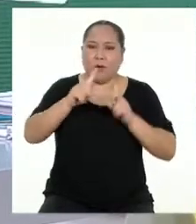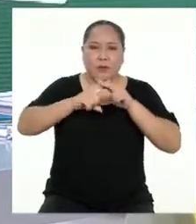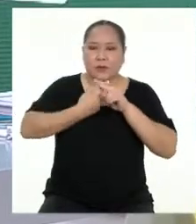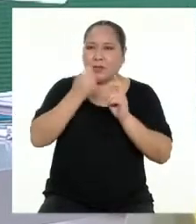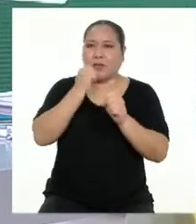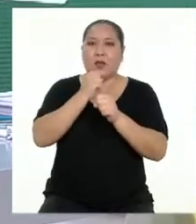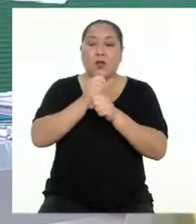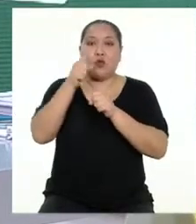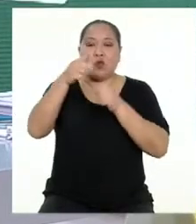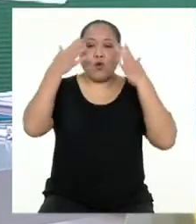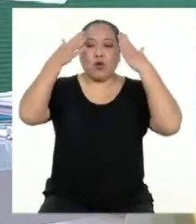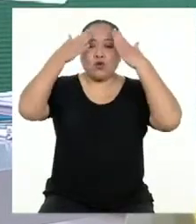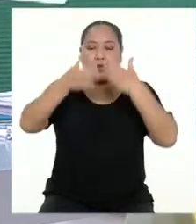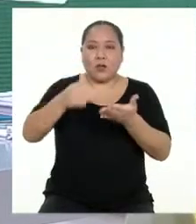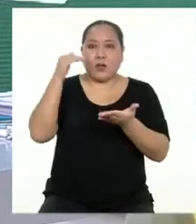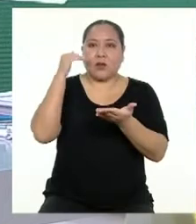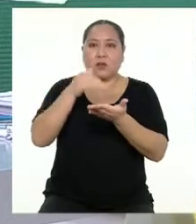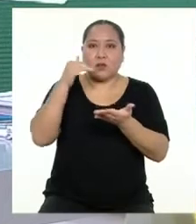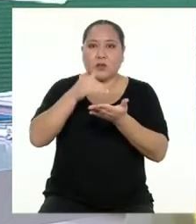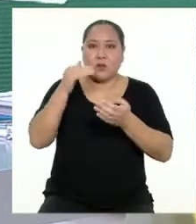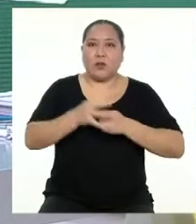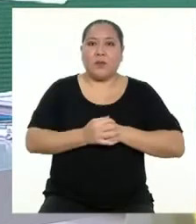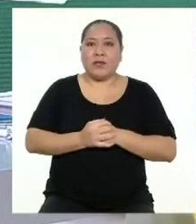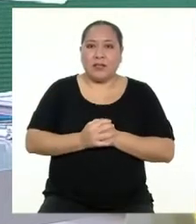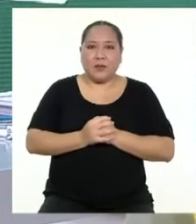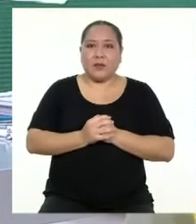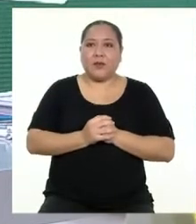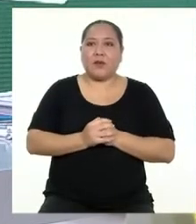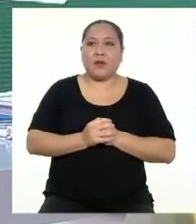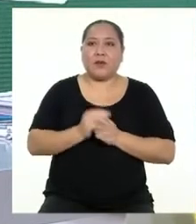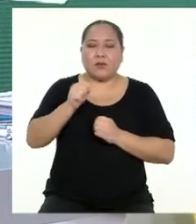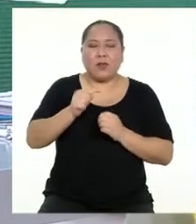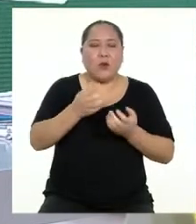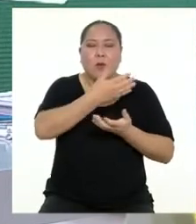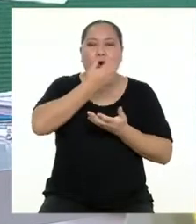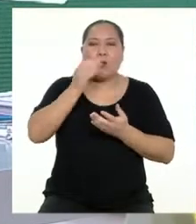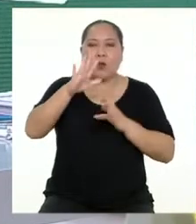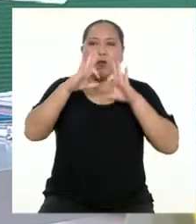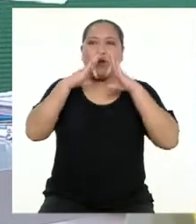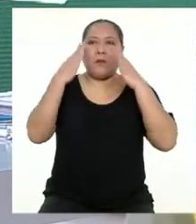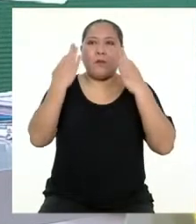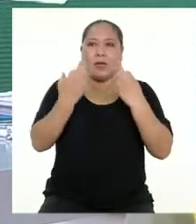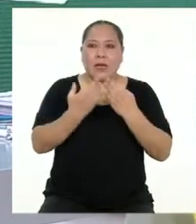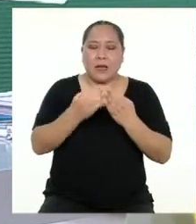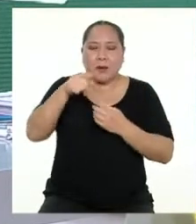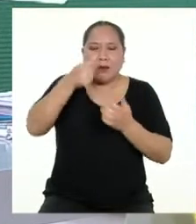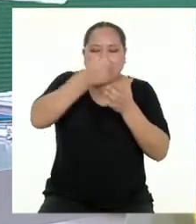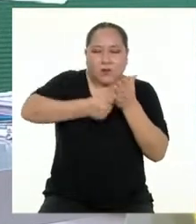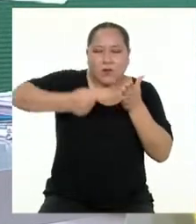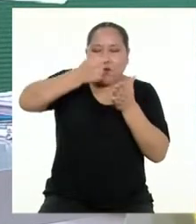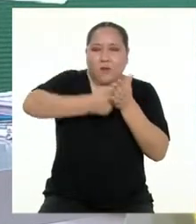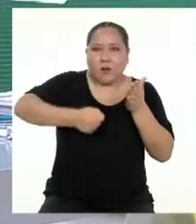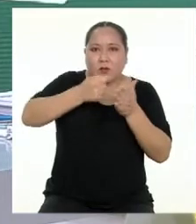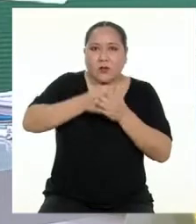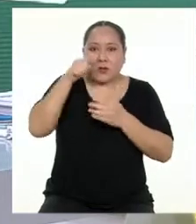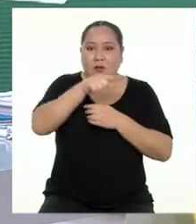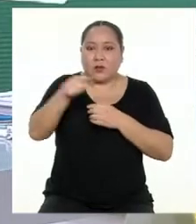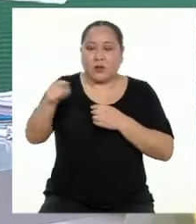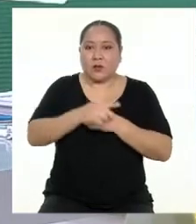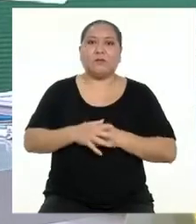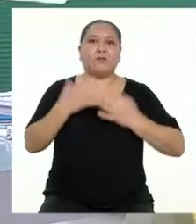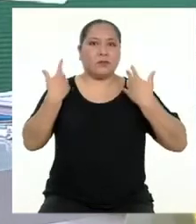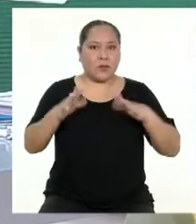Tú concéntrate en tus estudios. Lo mejor que puedes hacer por tu familia es educarte para que esos esfuerzos que hacen ellos valgan la